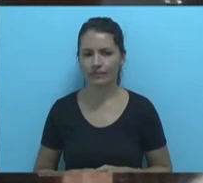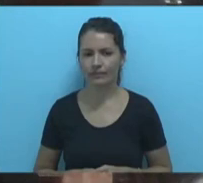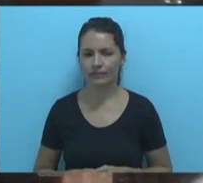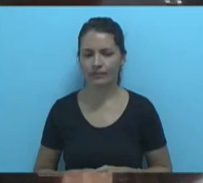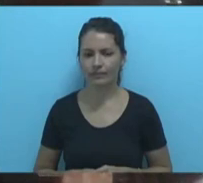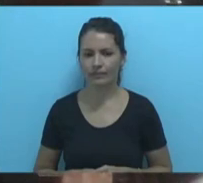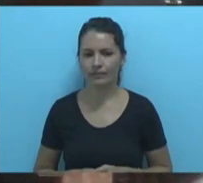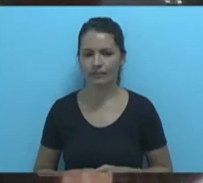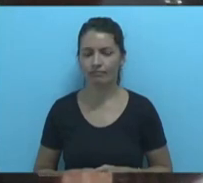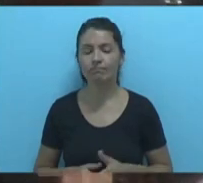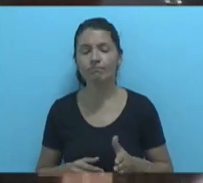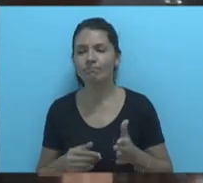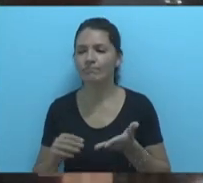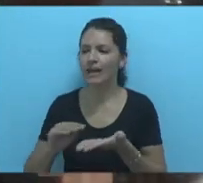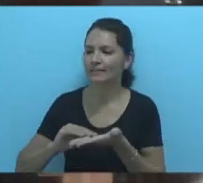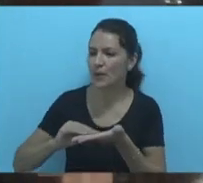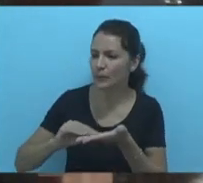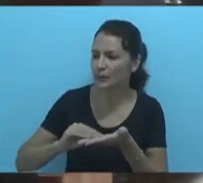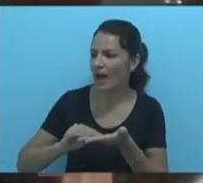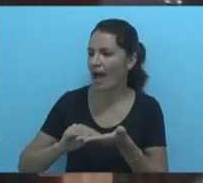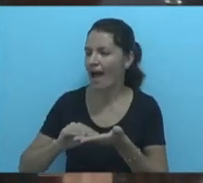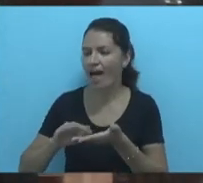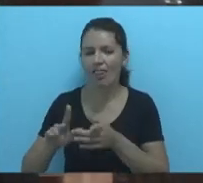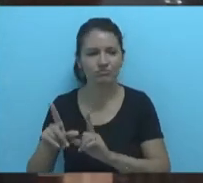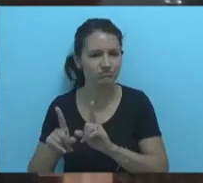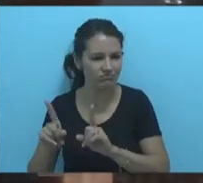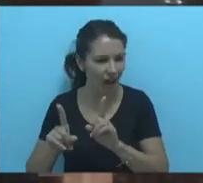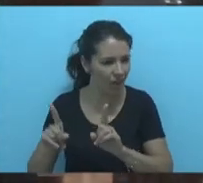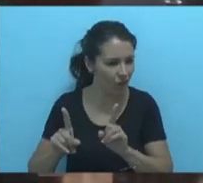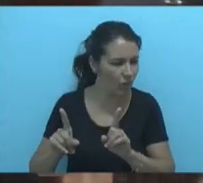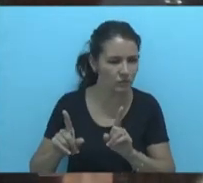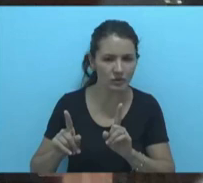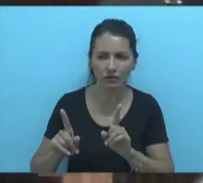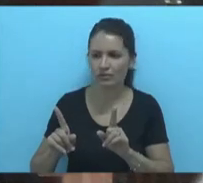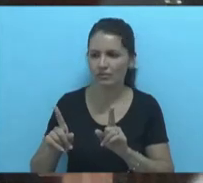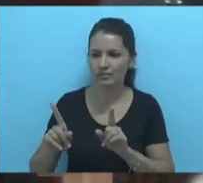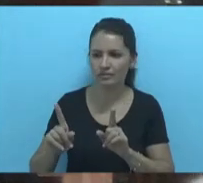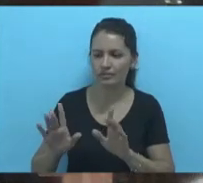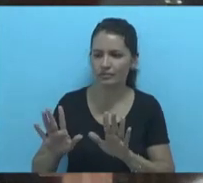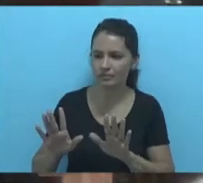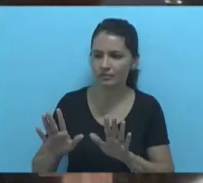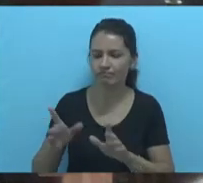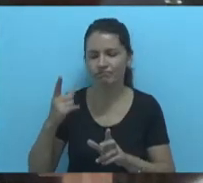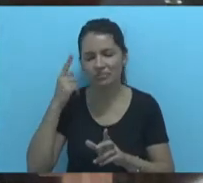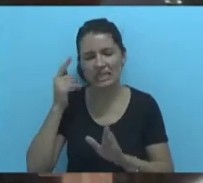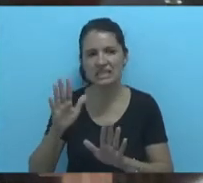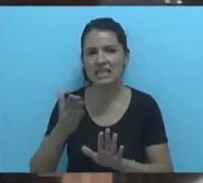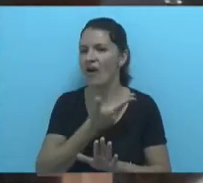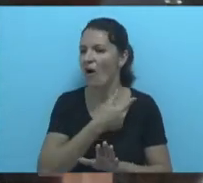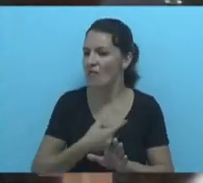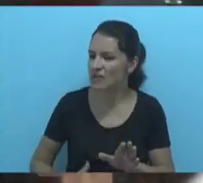de las diputadas o diputados que están en esta Cámara, porque ya lo ha manifestado en más de una oportunidad, crea que el plan del gobierno es el no